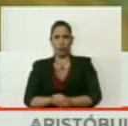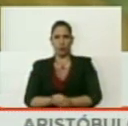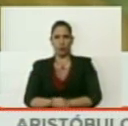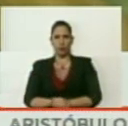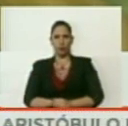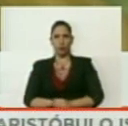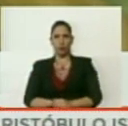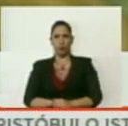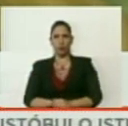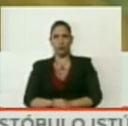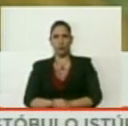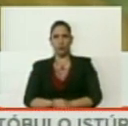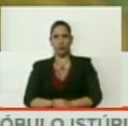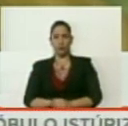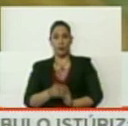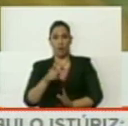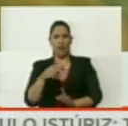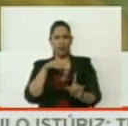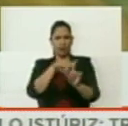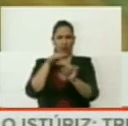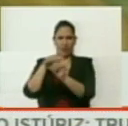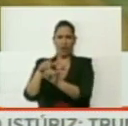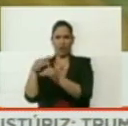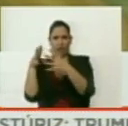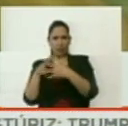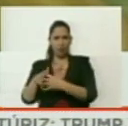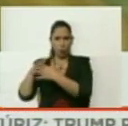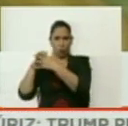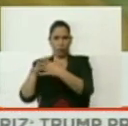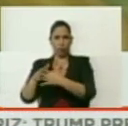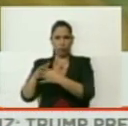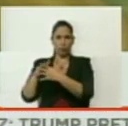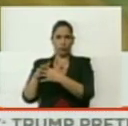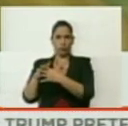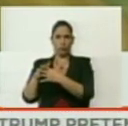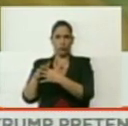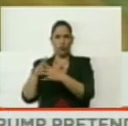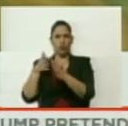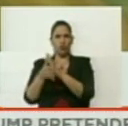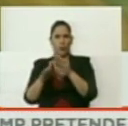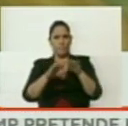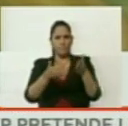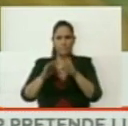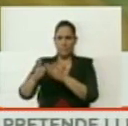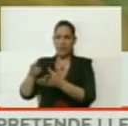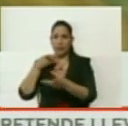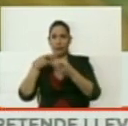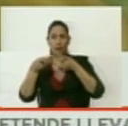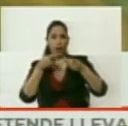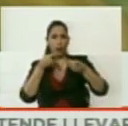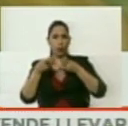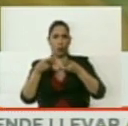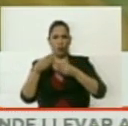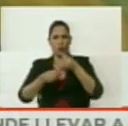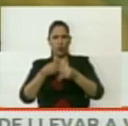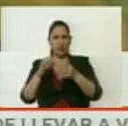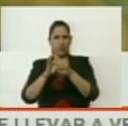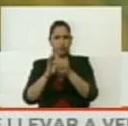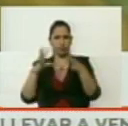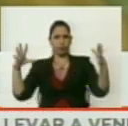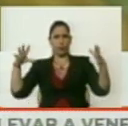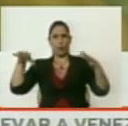ataques extranjeros, y se refería a los de Estados Unidos, sobre la mesa de diálogo lo que hacían era separar a las